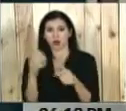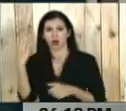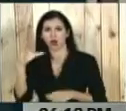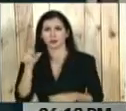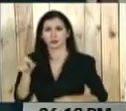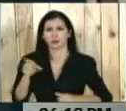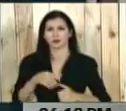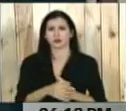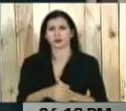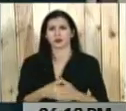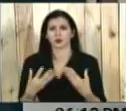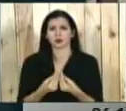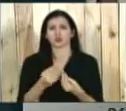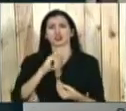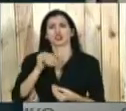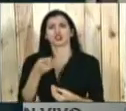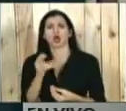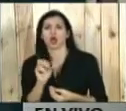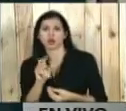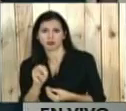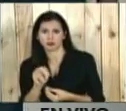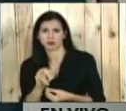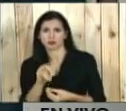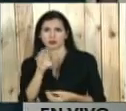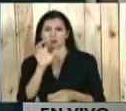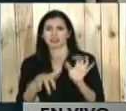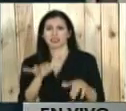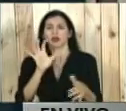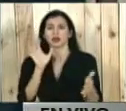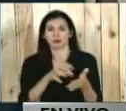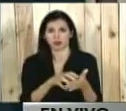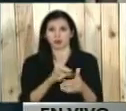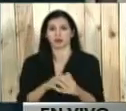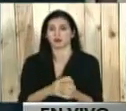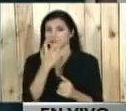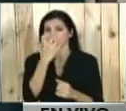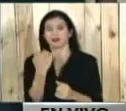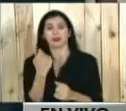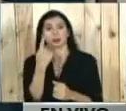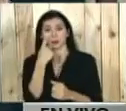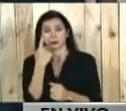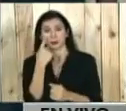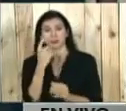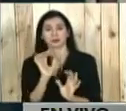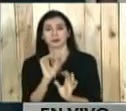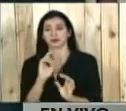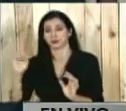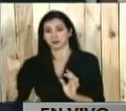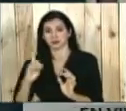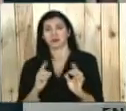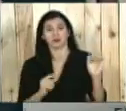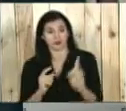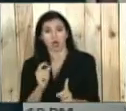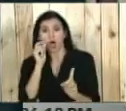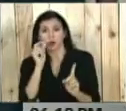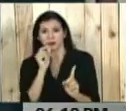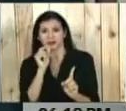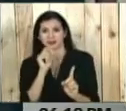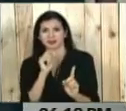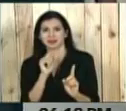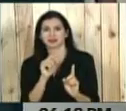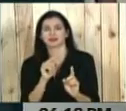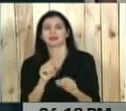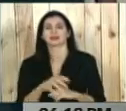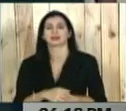con John Kerry, secretario de Estado, la visita de Thomas Shannon, y bueno, hoy